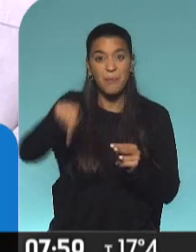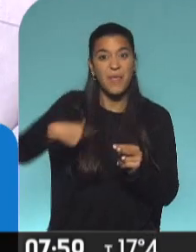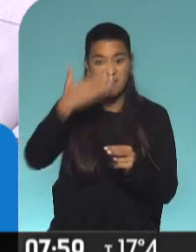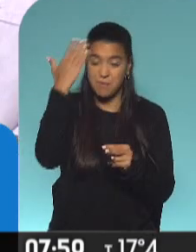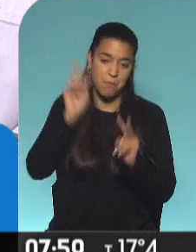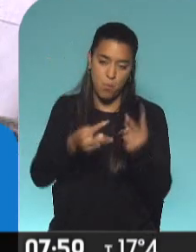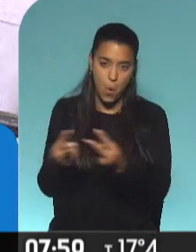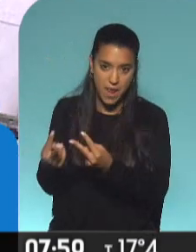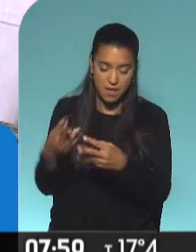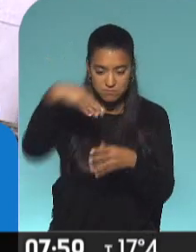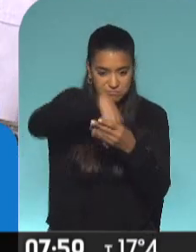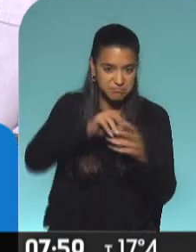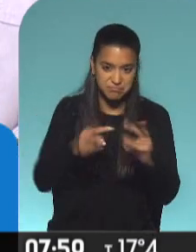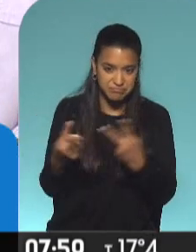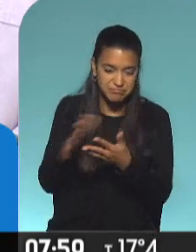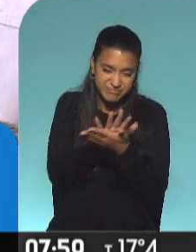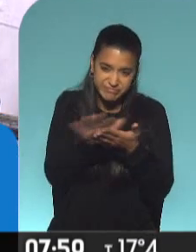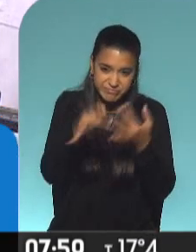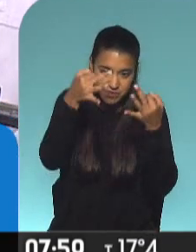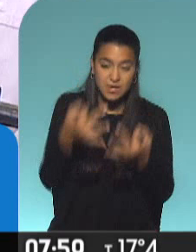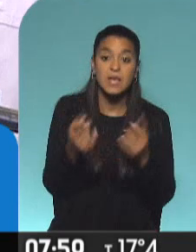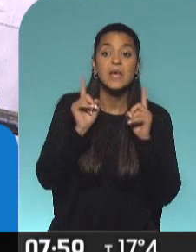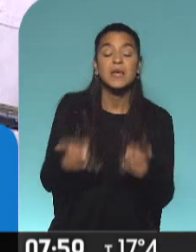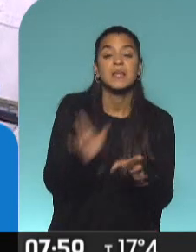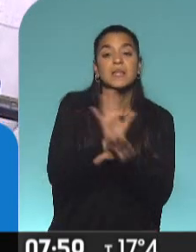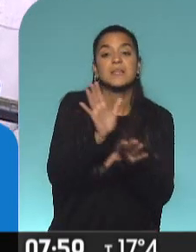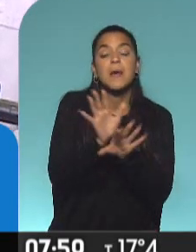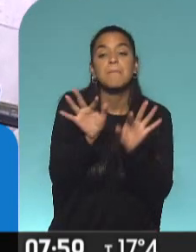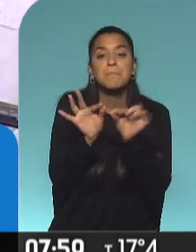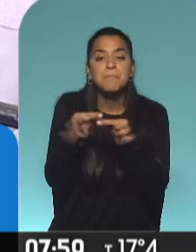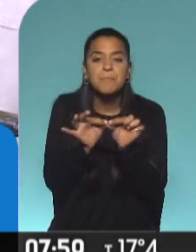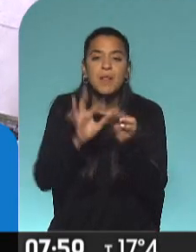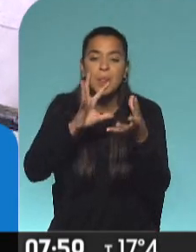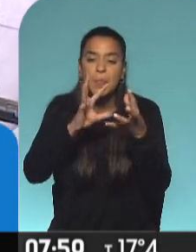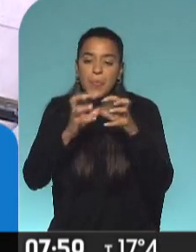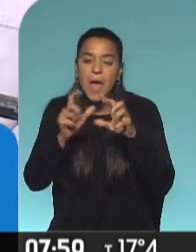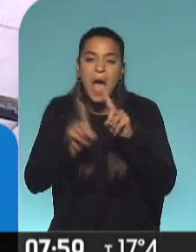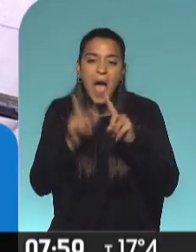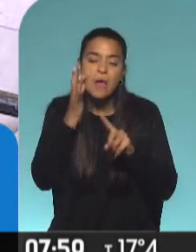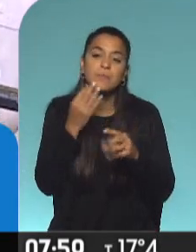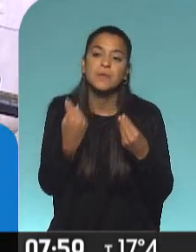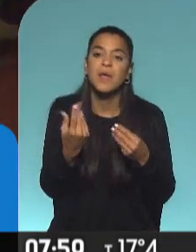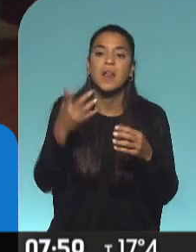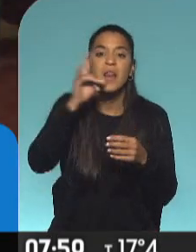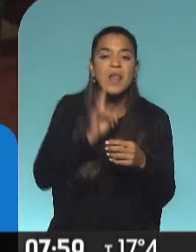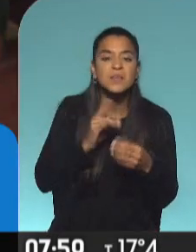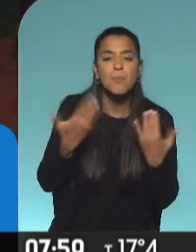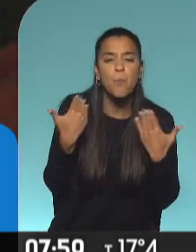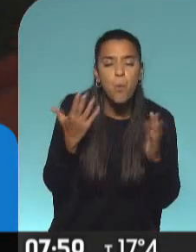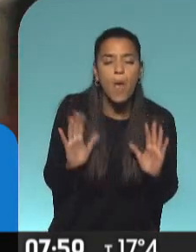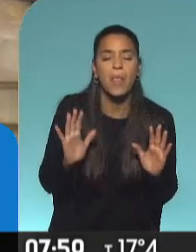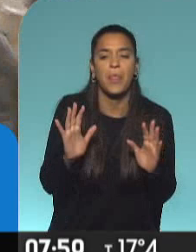enfermedad, y también se le baja la carga de microorganismos de deterioro, que son los que hacen que la leche pueda tener